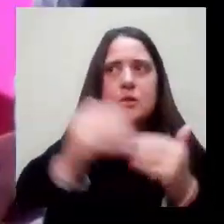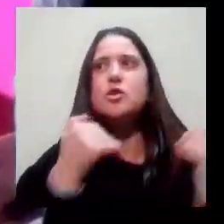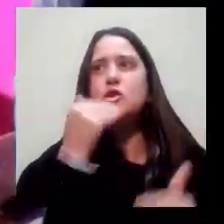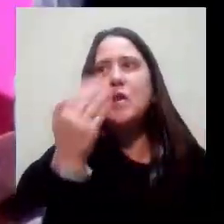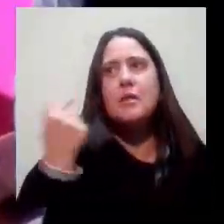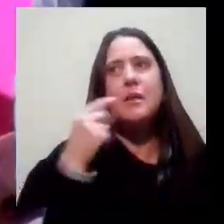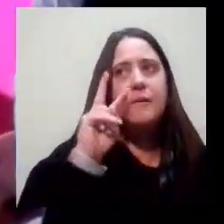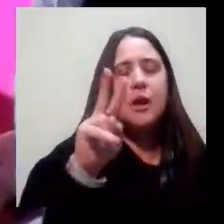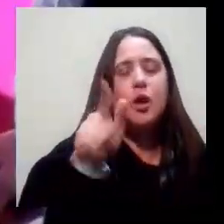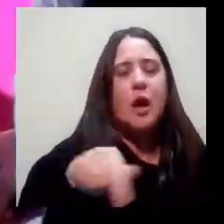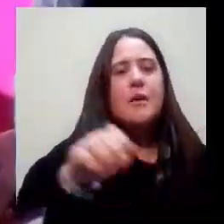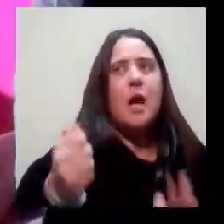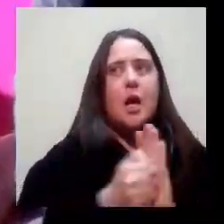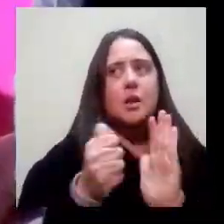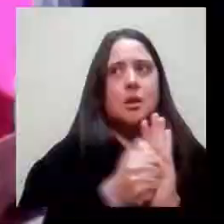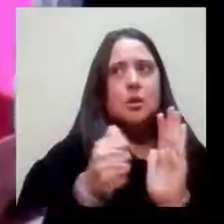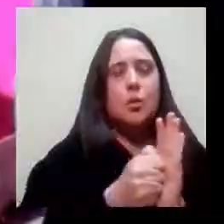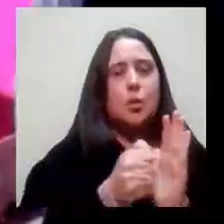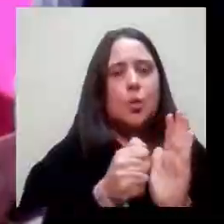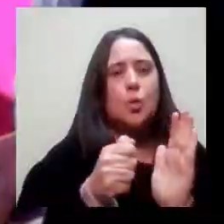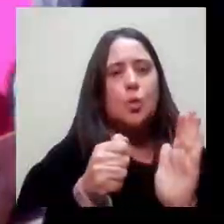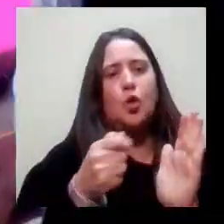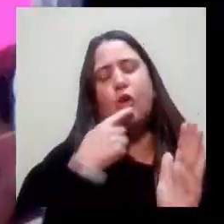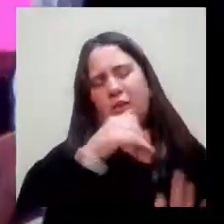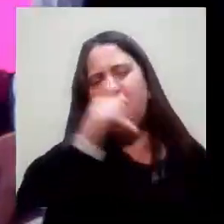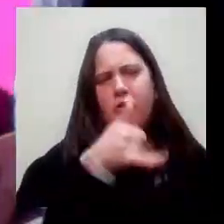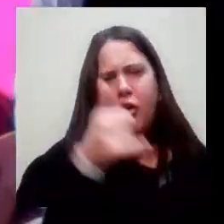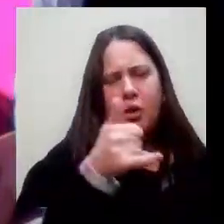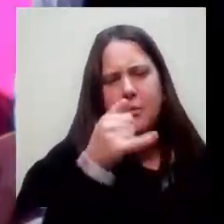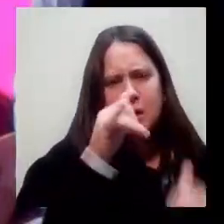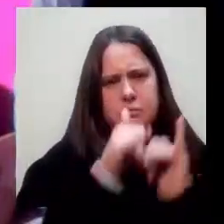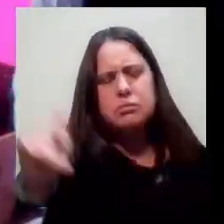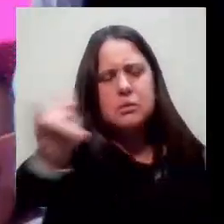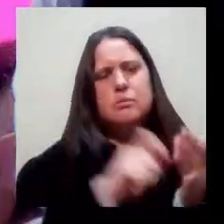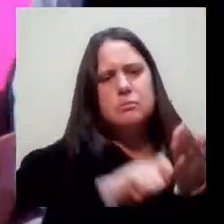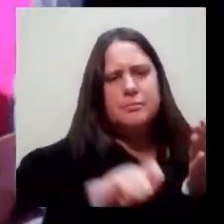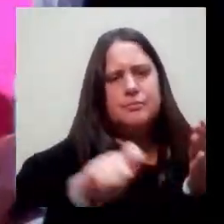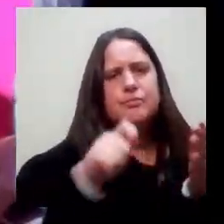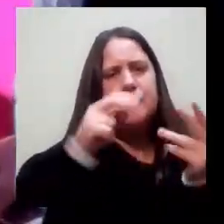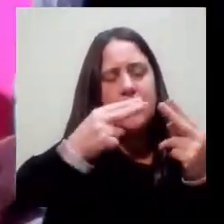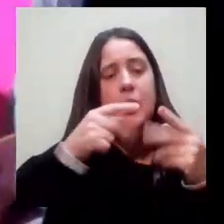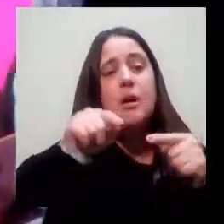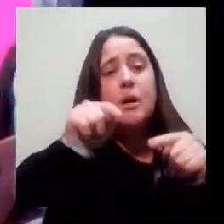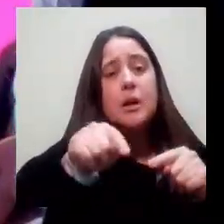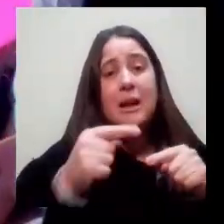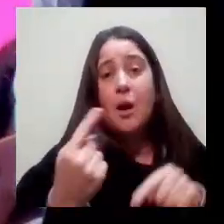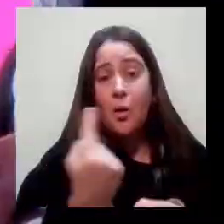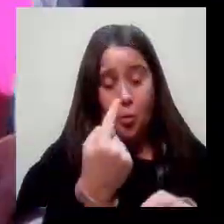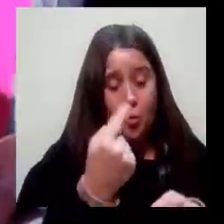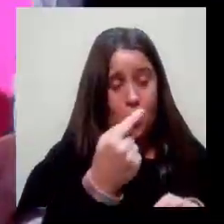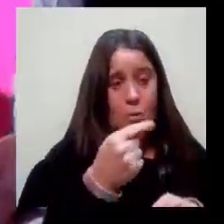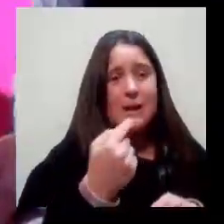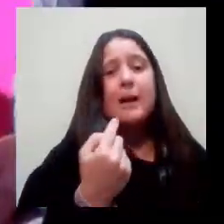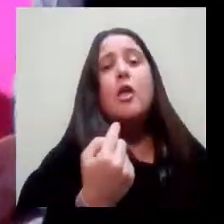artículo salió un informe, se difundió un informe de UNICEF de cada dos